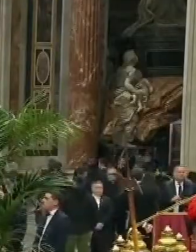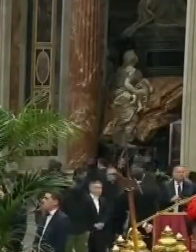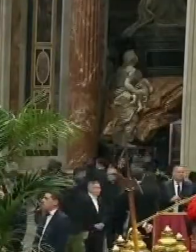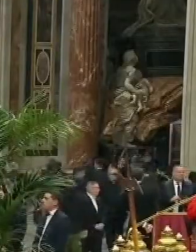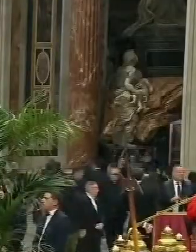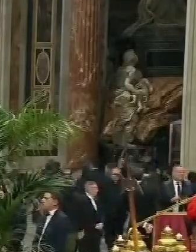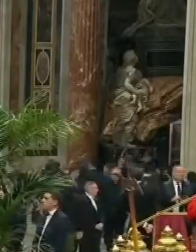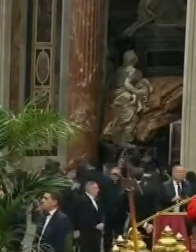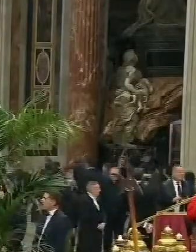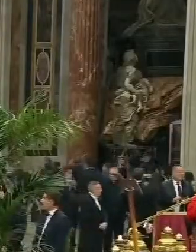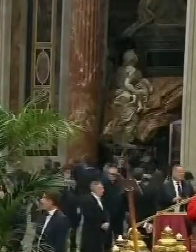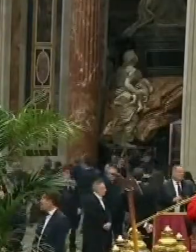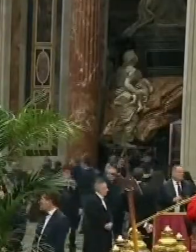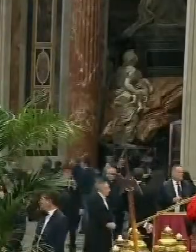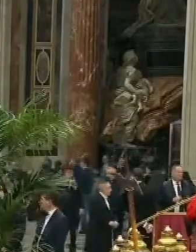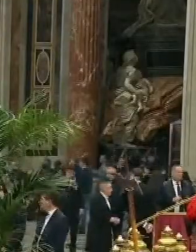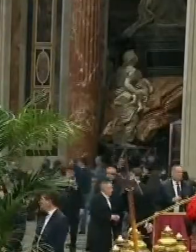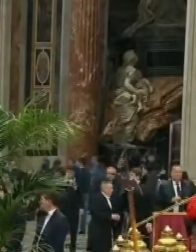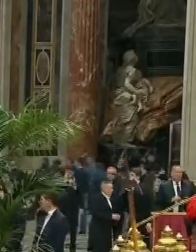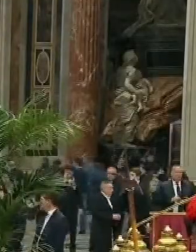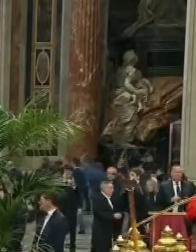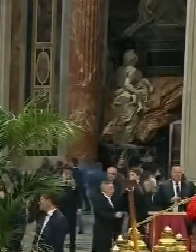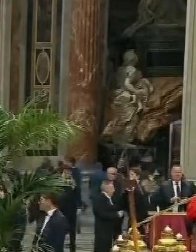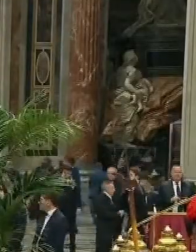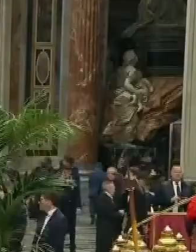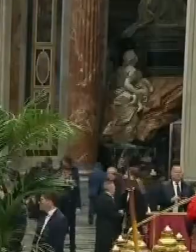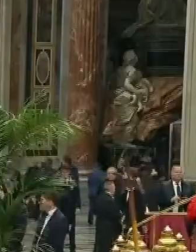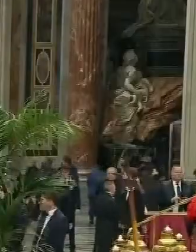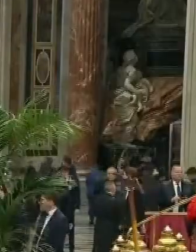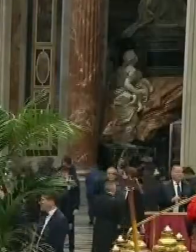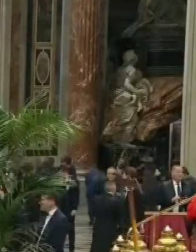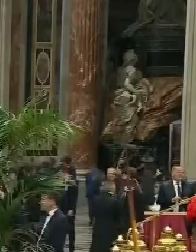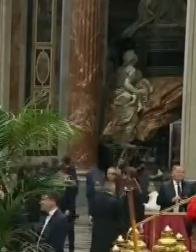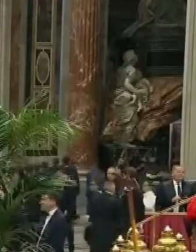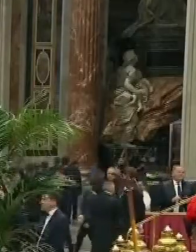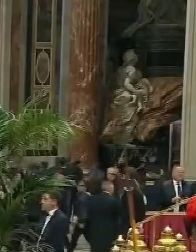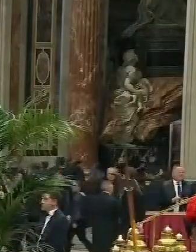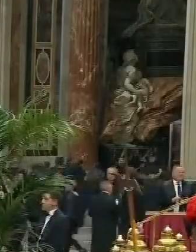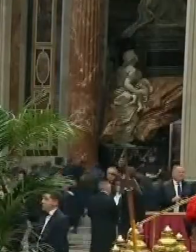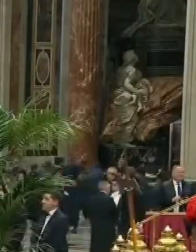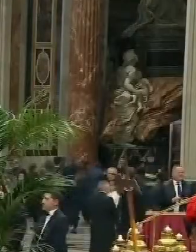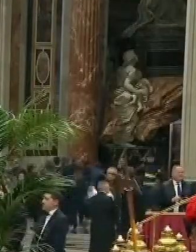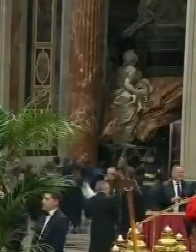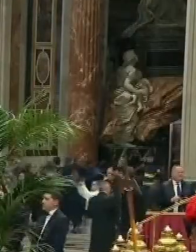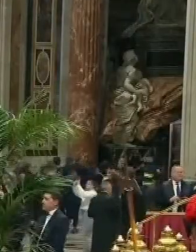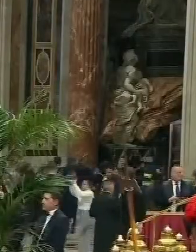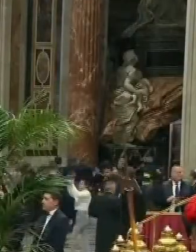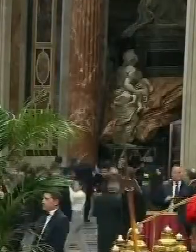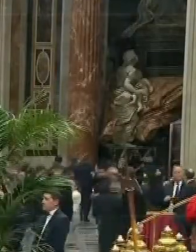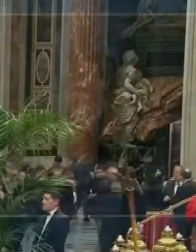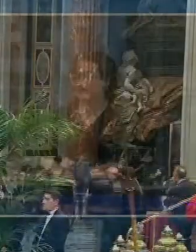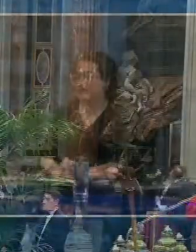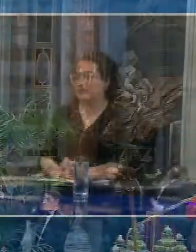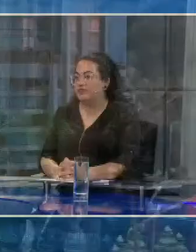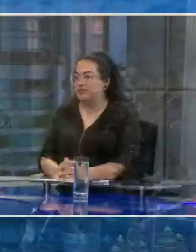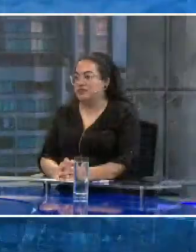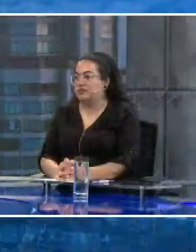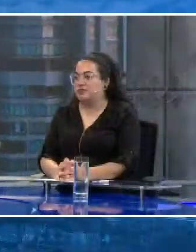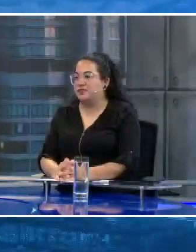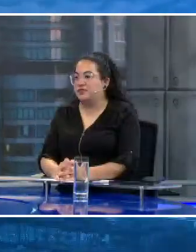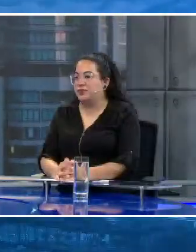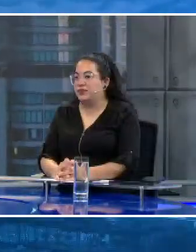escenarios también de recordación también por estos días. Claro, y es esa instancia justamente para poder poner en contacto